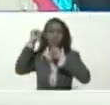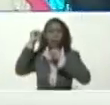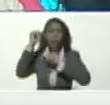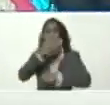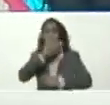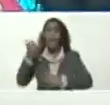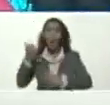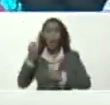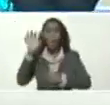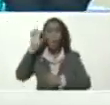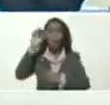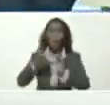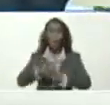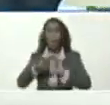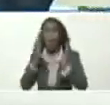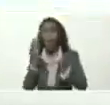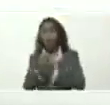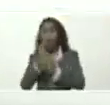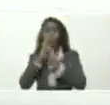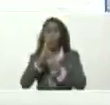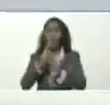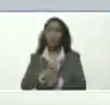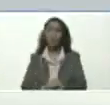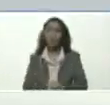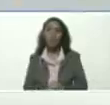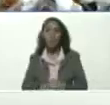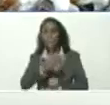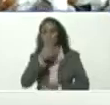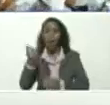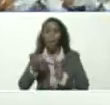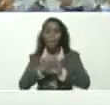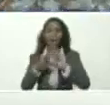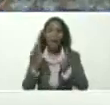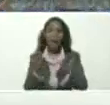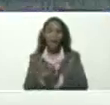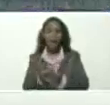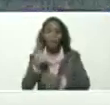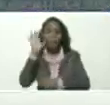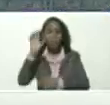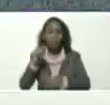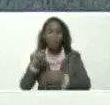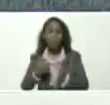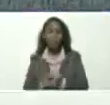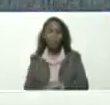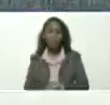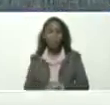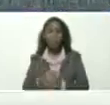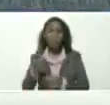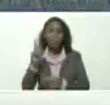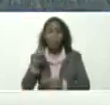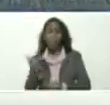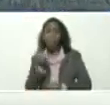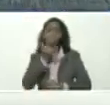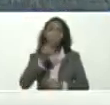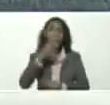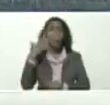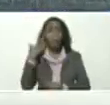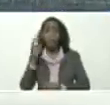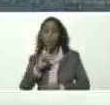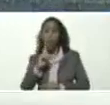mejor país del mundo, respondían. El mejor país del mundo. Sin chauvinismos,